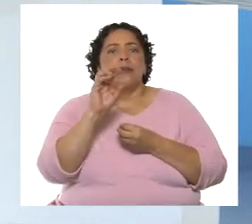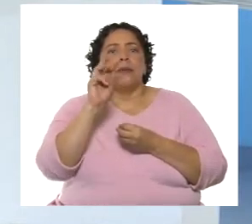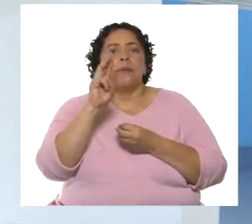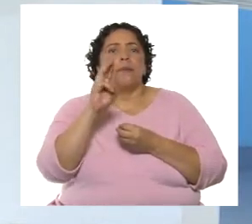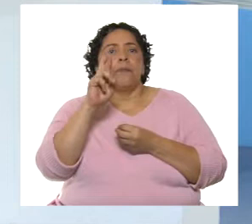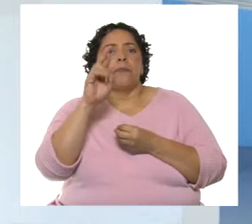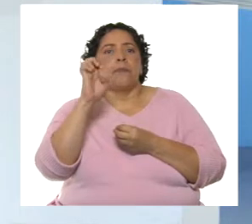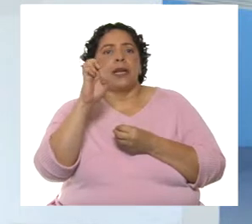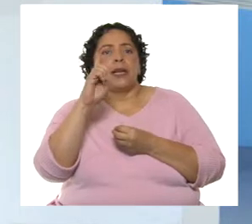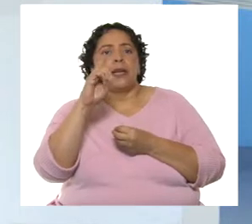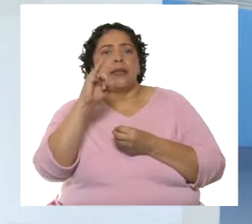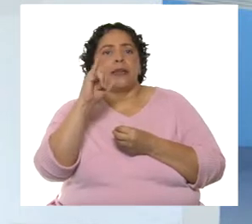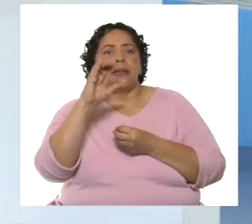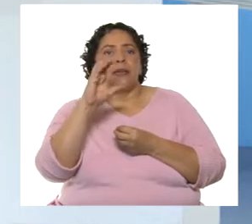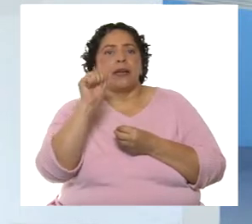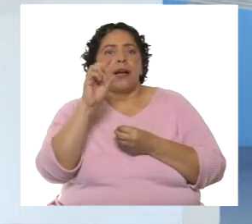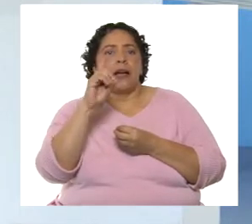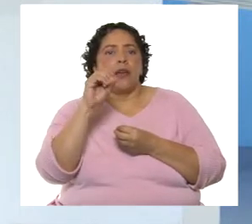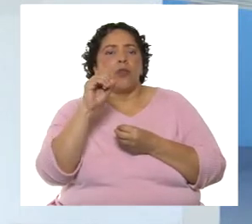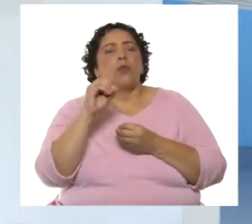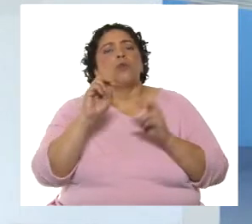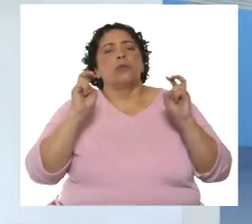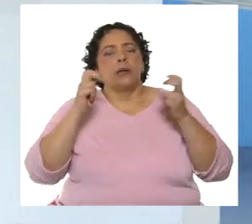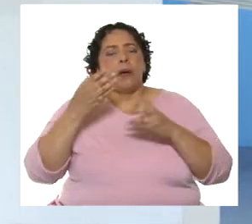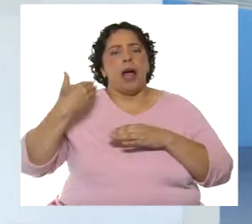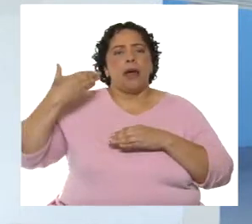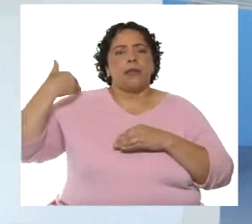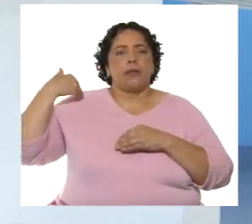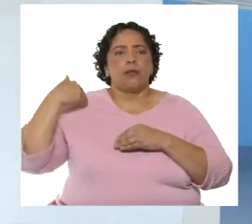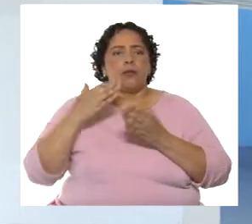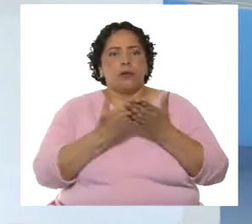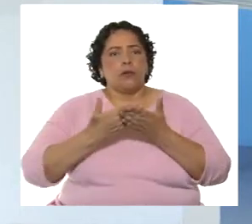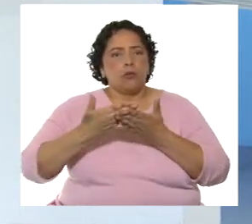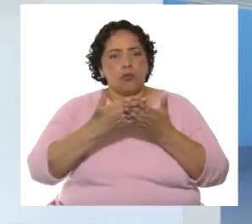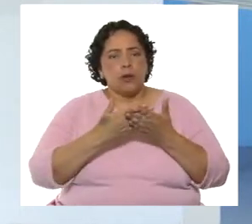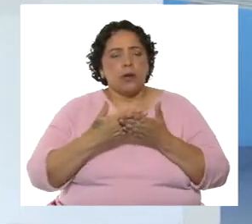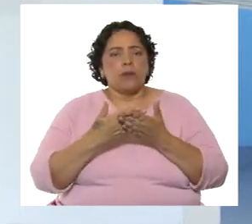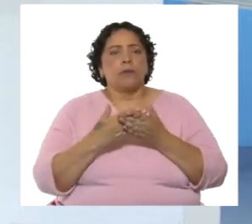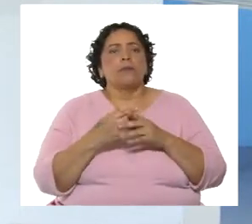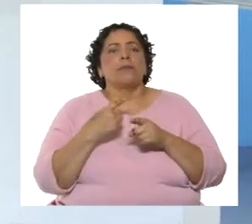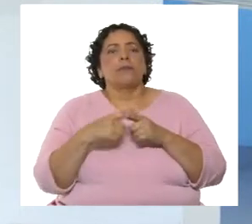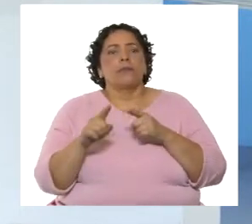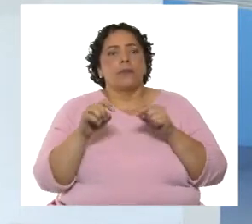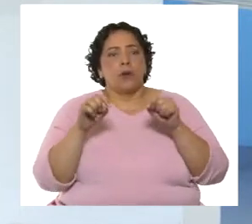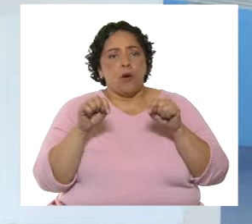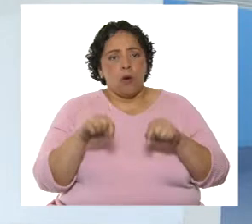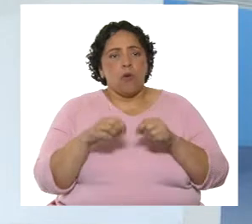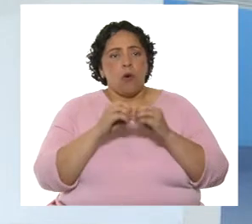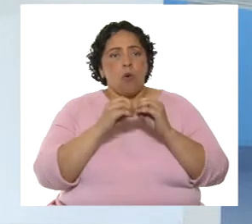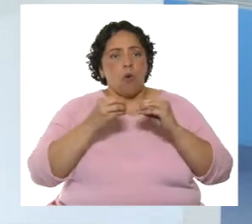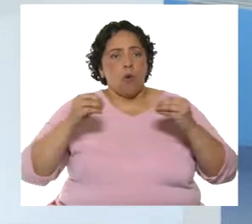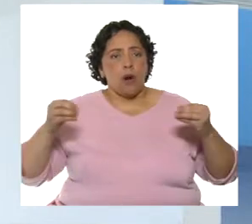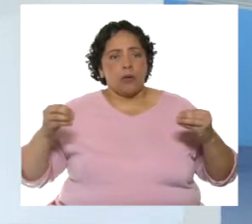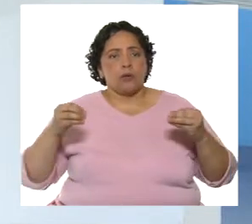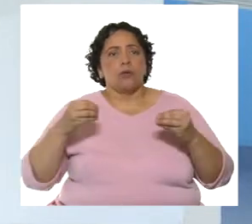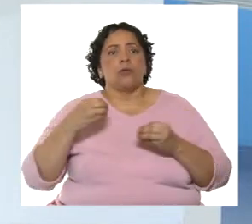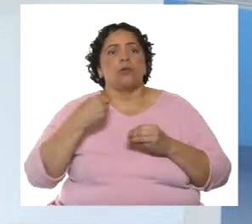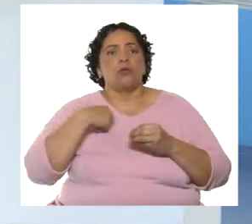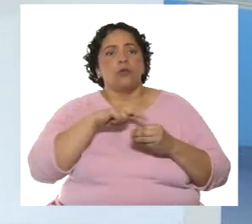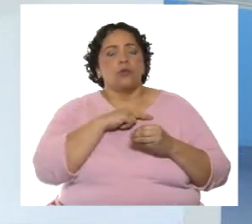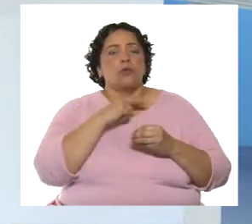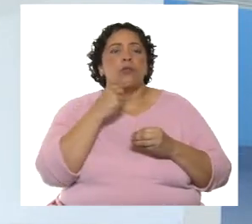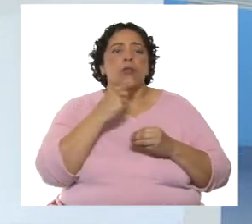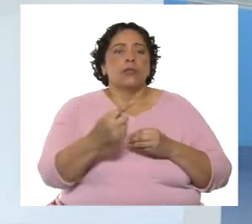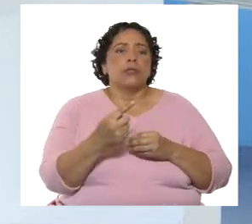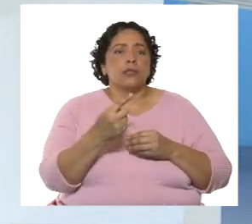semanas anteriores y en temas anteriores. Muy bien, pero en estas oraciones que tú acabas de mencionar, profe,